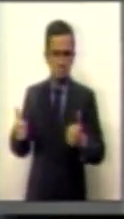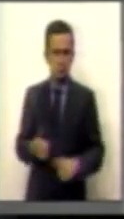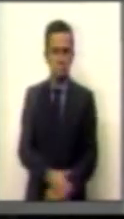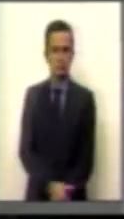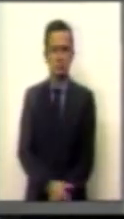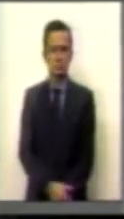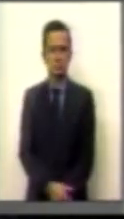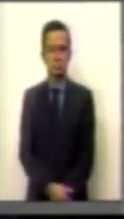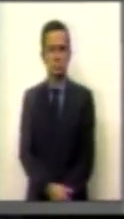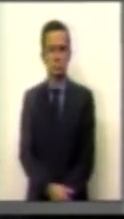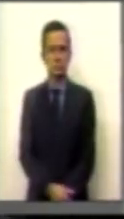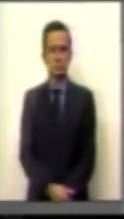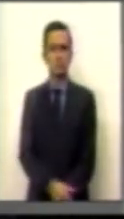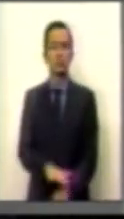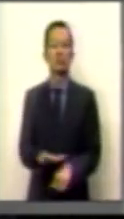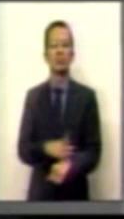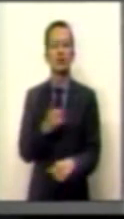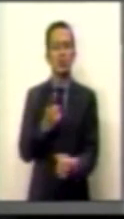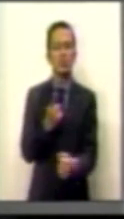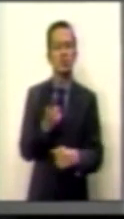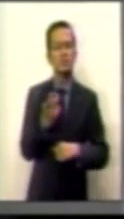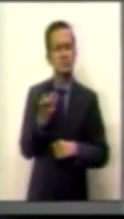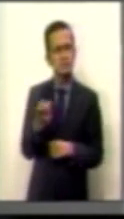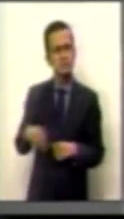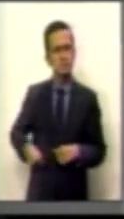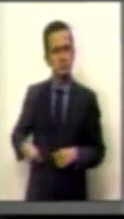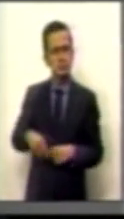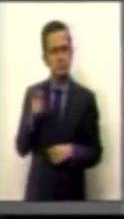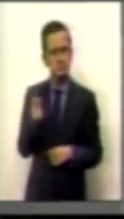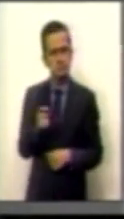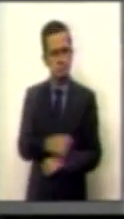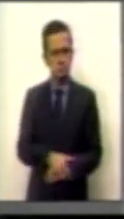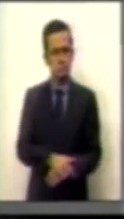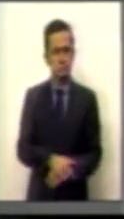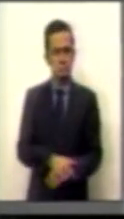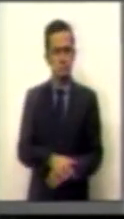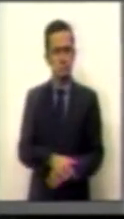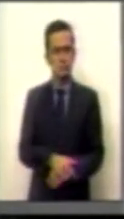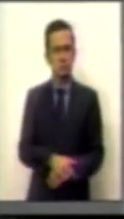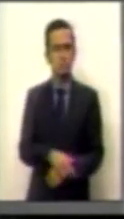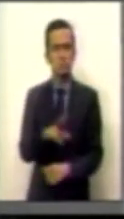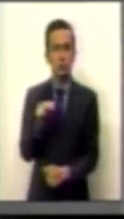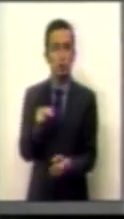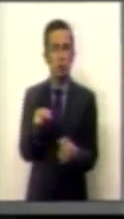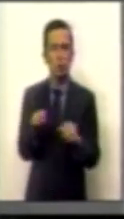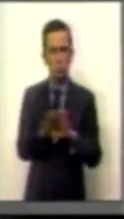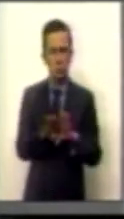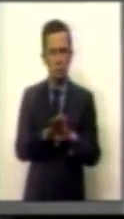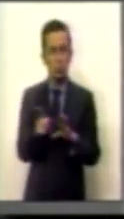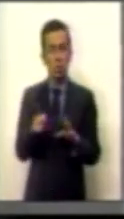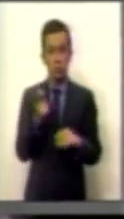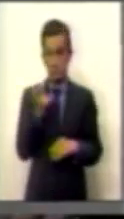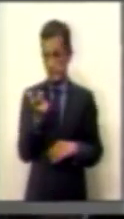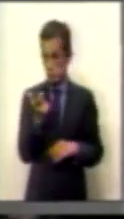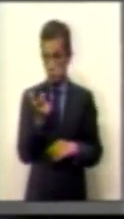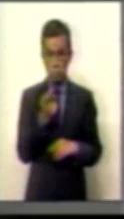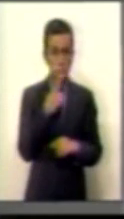El origen de esas afectaciones se encuentra no en la colocación y en el libre destino del dinero,